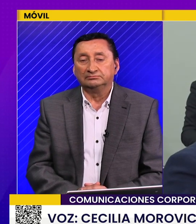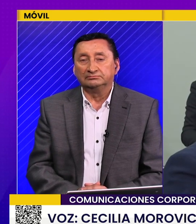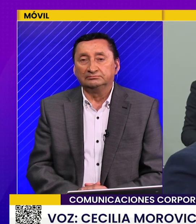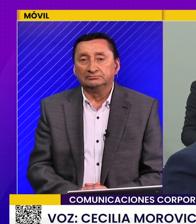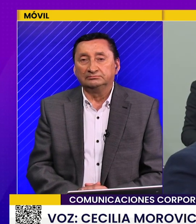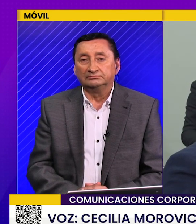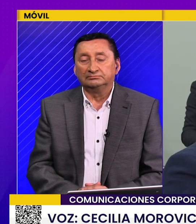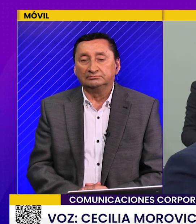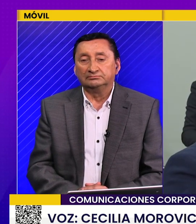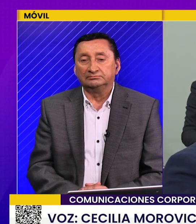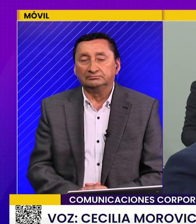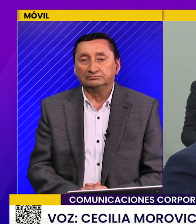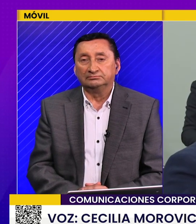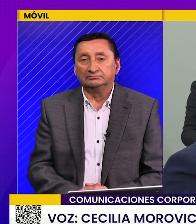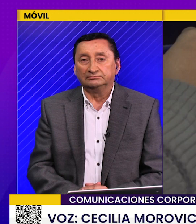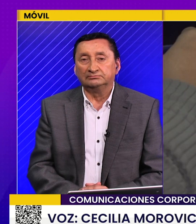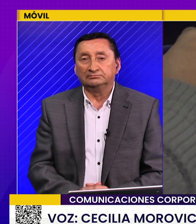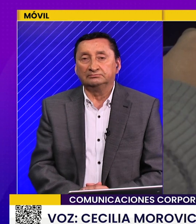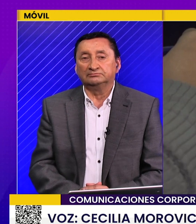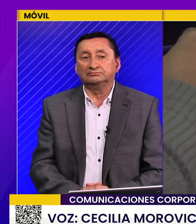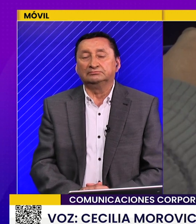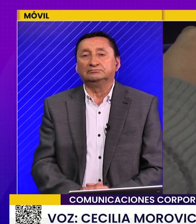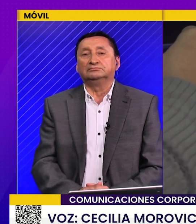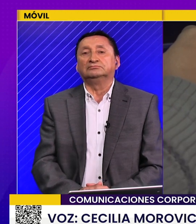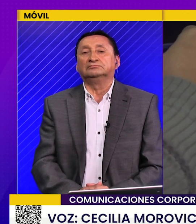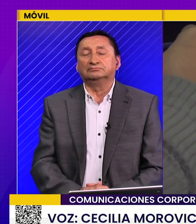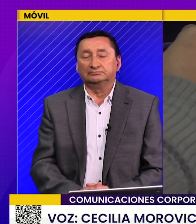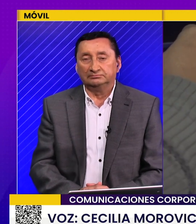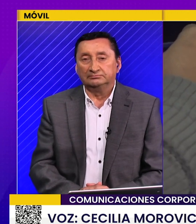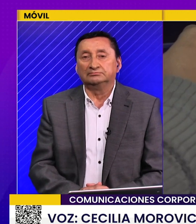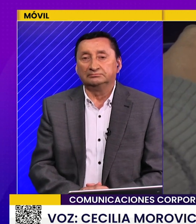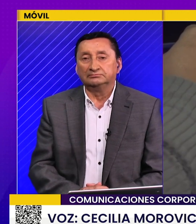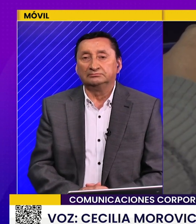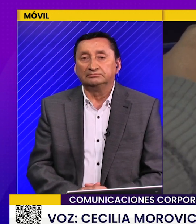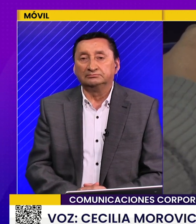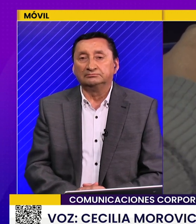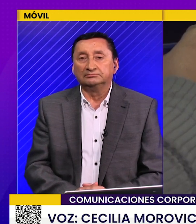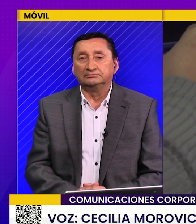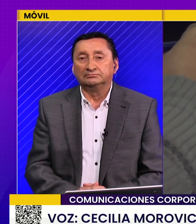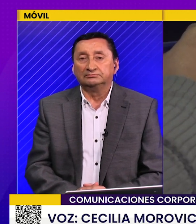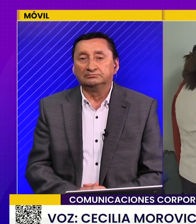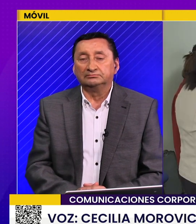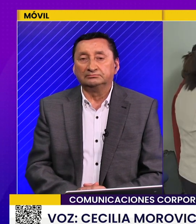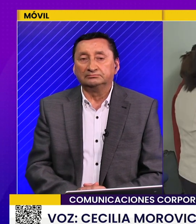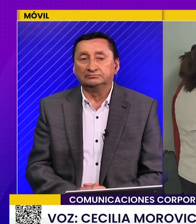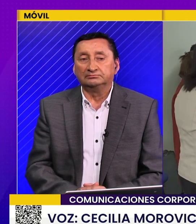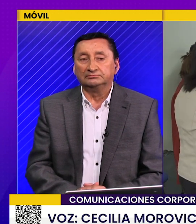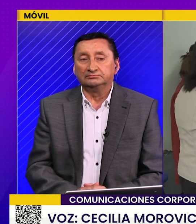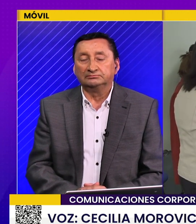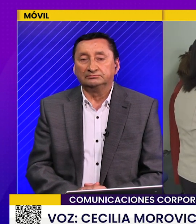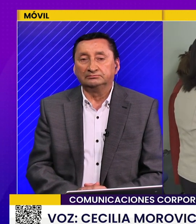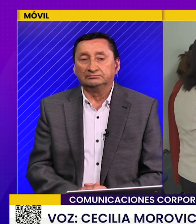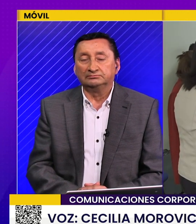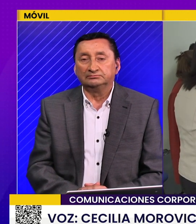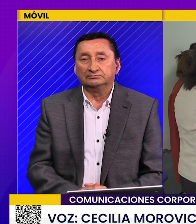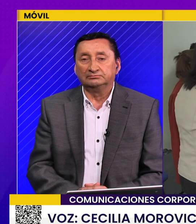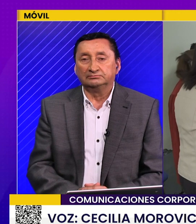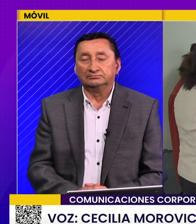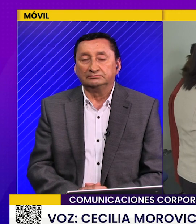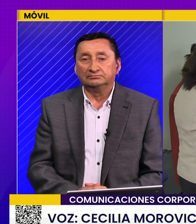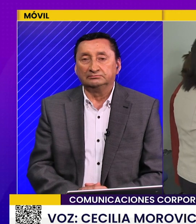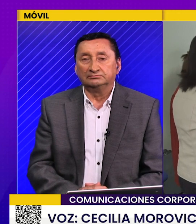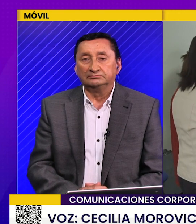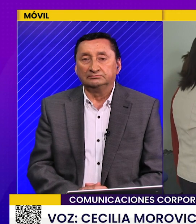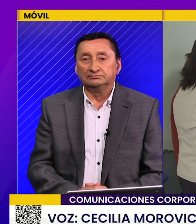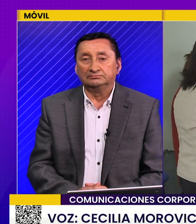mientras el Estado, el Estado se guía por las estadísticas, y en el registro civil figuramos un 15%. Imagínate, entonces dicen, nada,